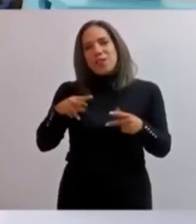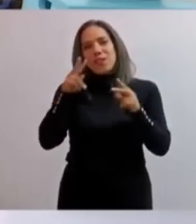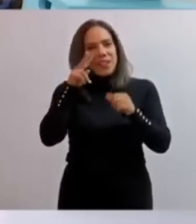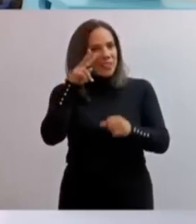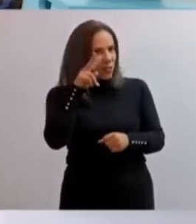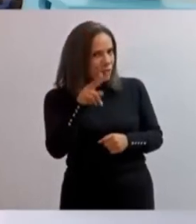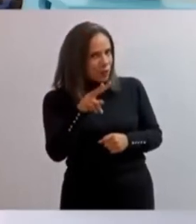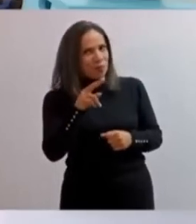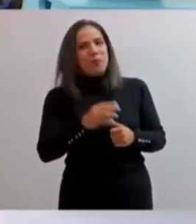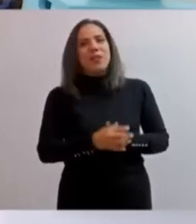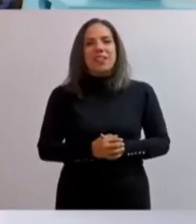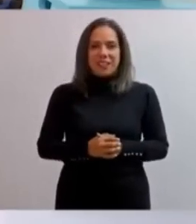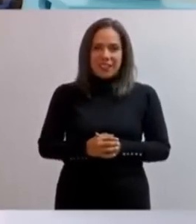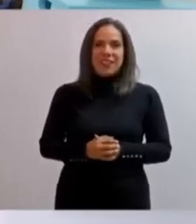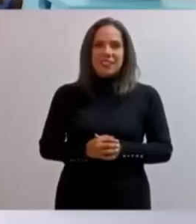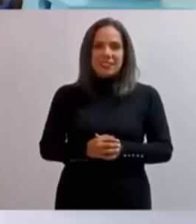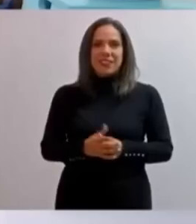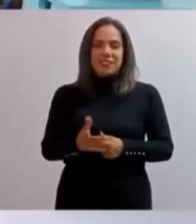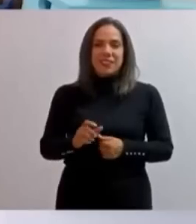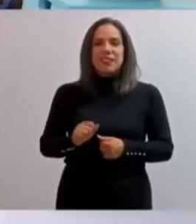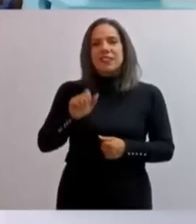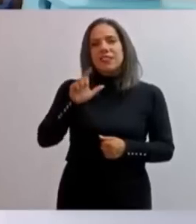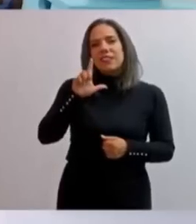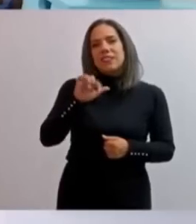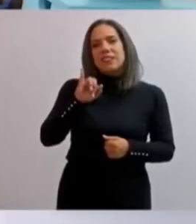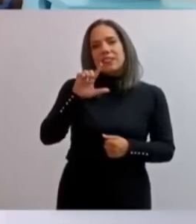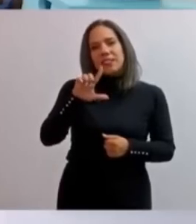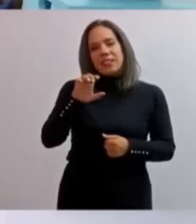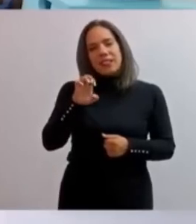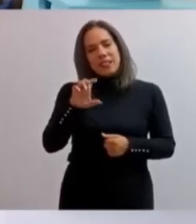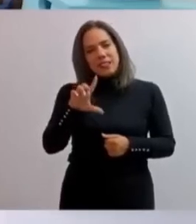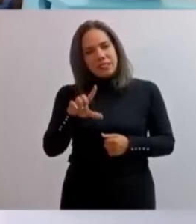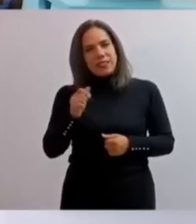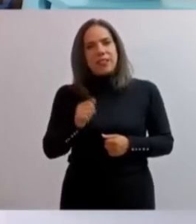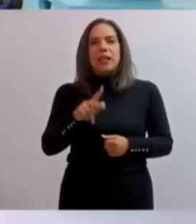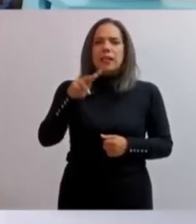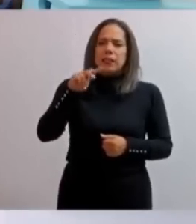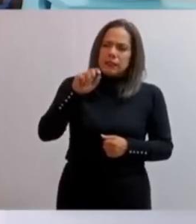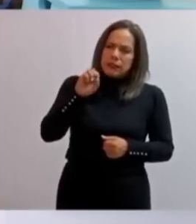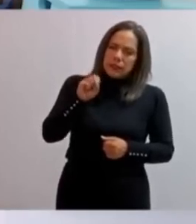redes sociales de CEP y del ICE, y también